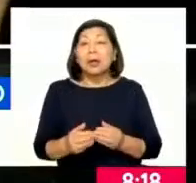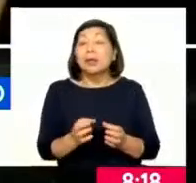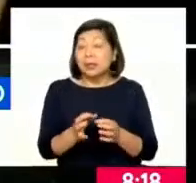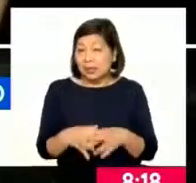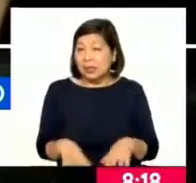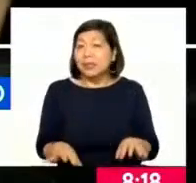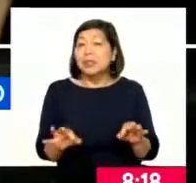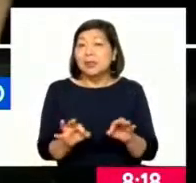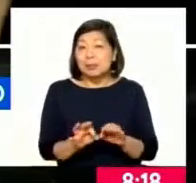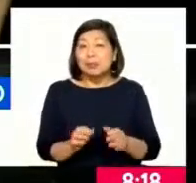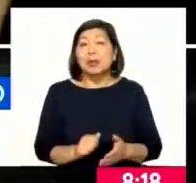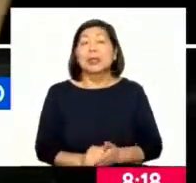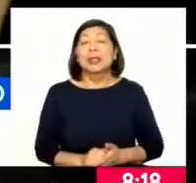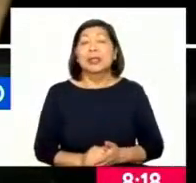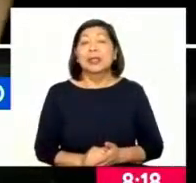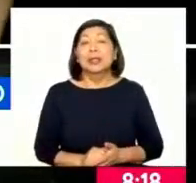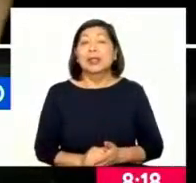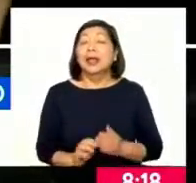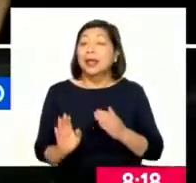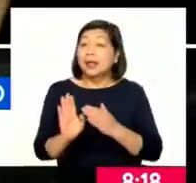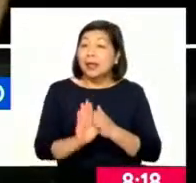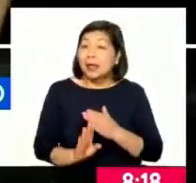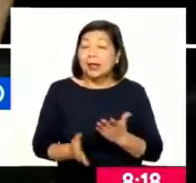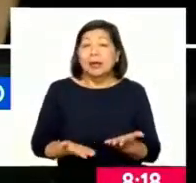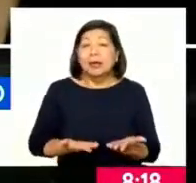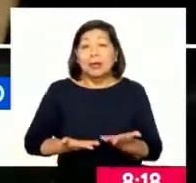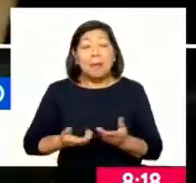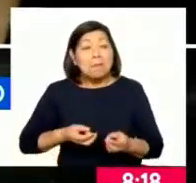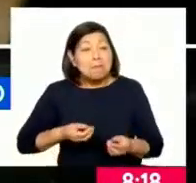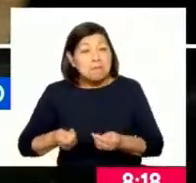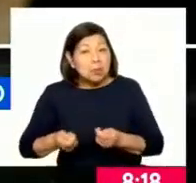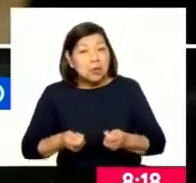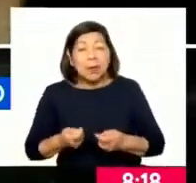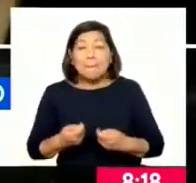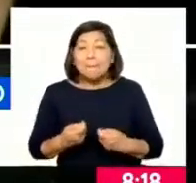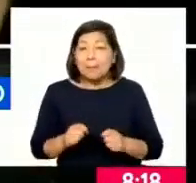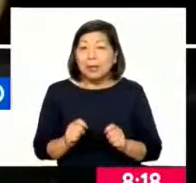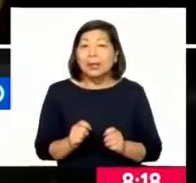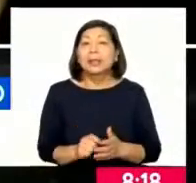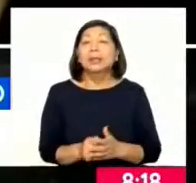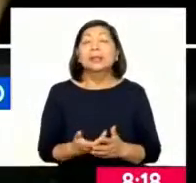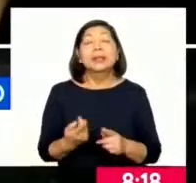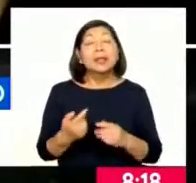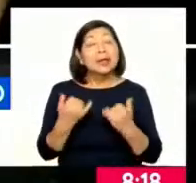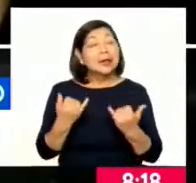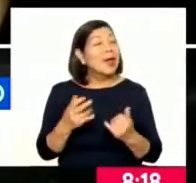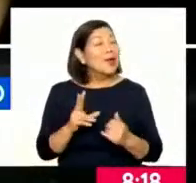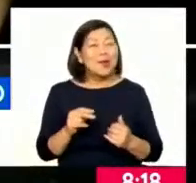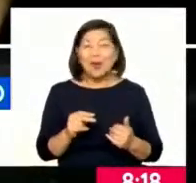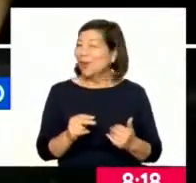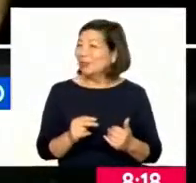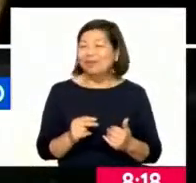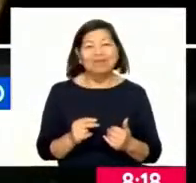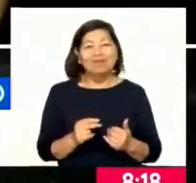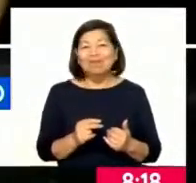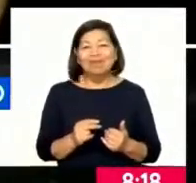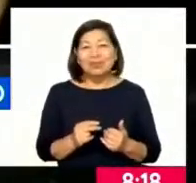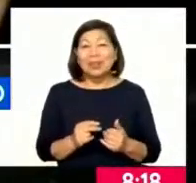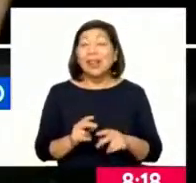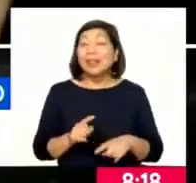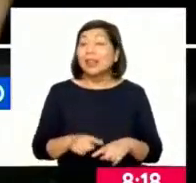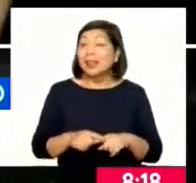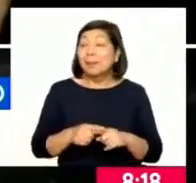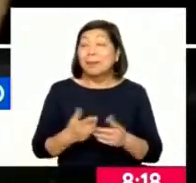muy importante garantizar la realización de monitoreos permanentes en las zonas afectadas. Y esto